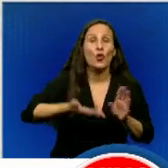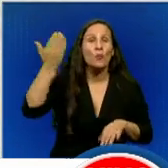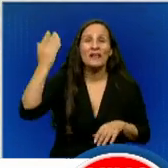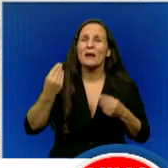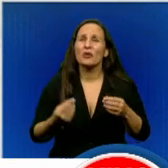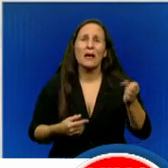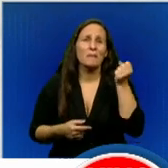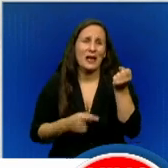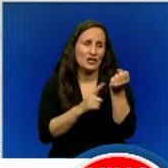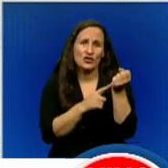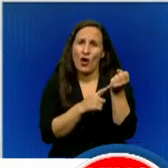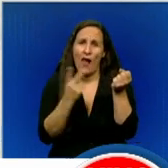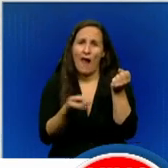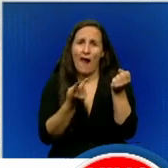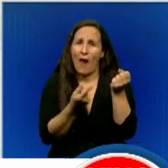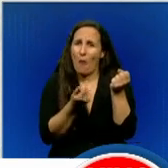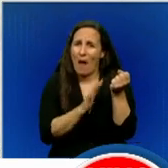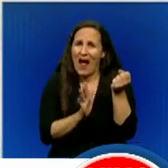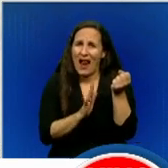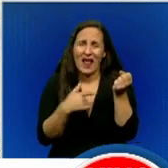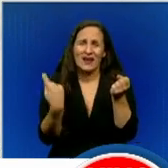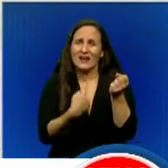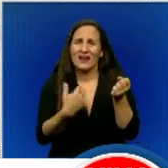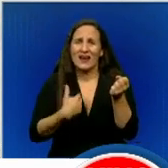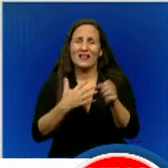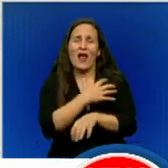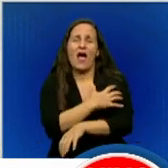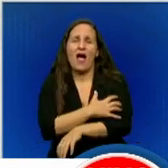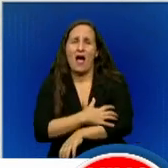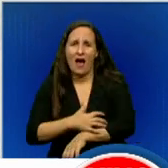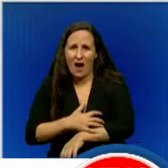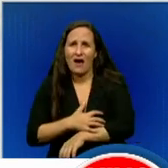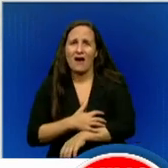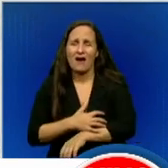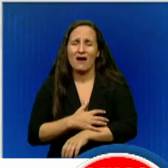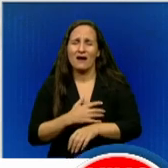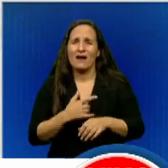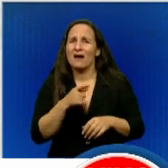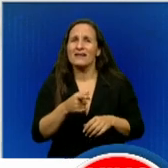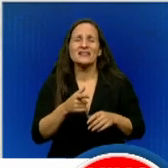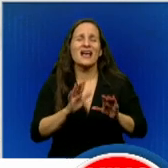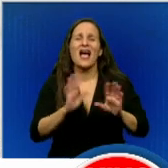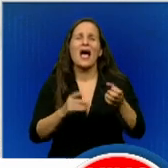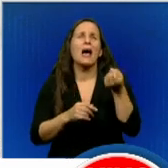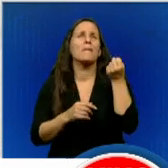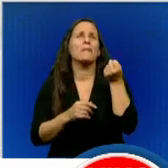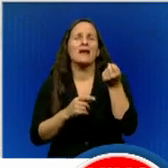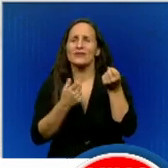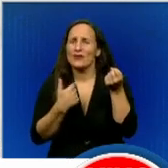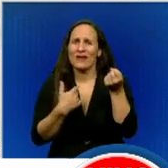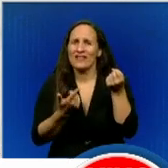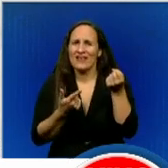moneda no vale nada porque estamos cada vez más pobres porque no creemos más en nuestra moneda nadie cree más en nuestra moneda